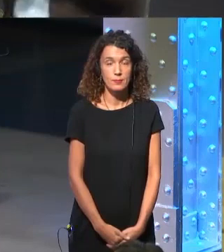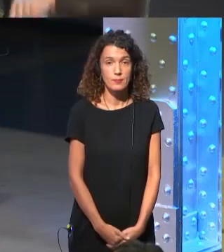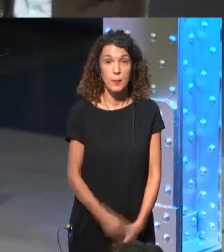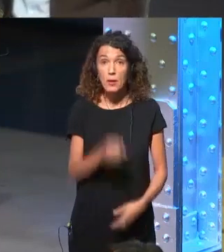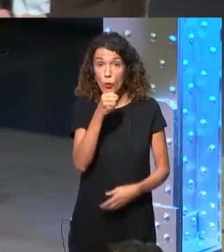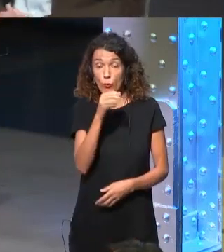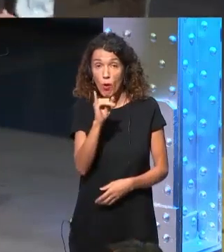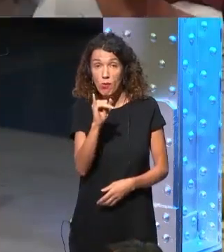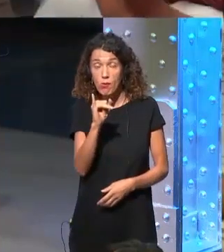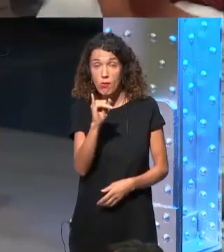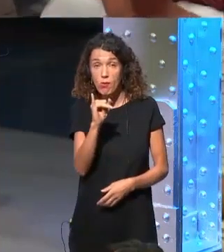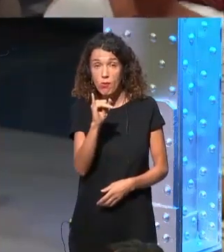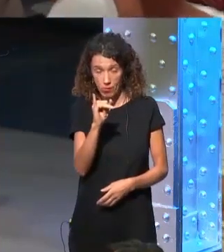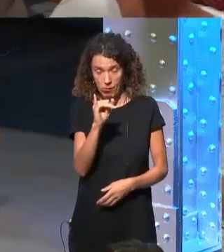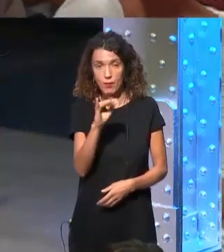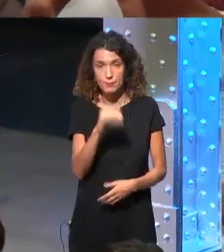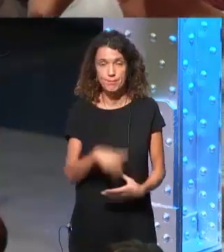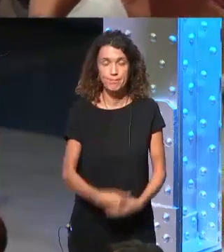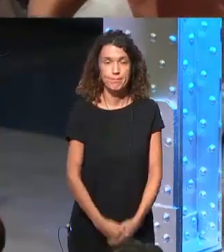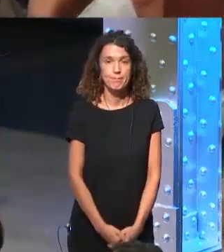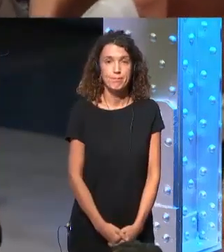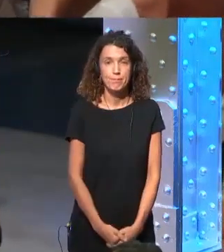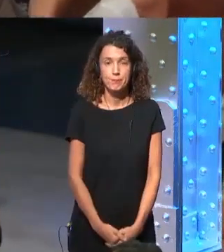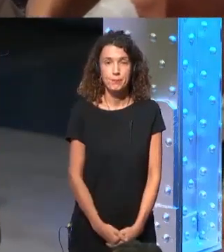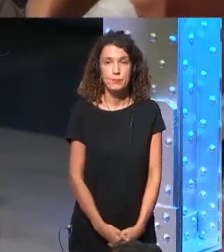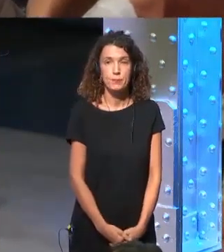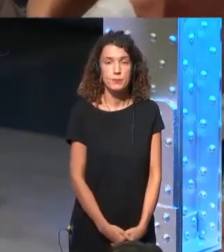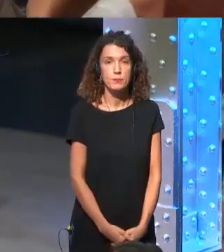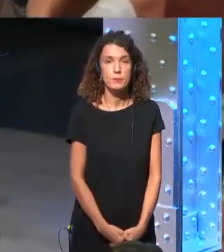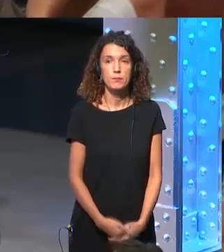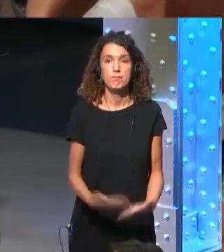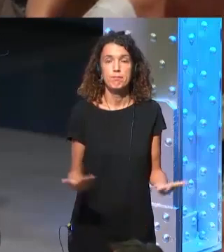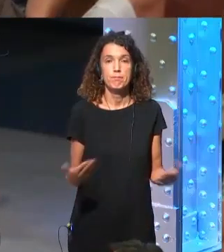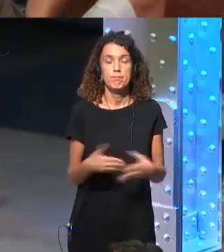Hay micrófonos disponibles.